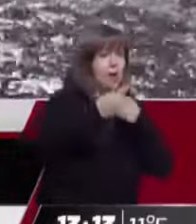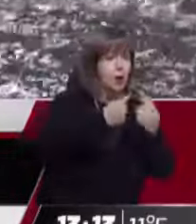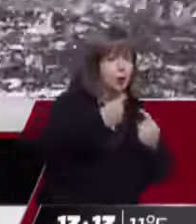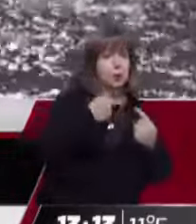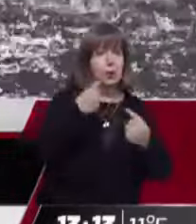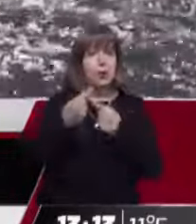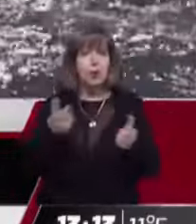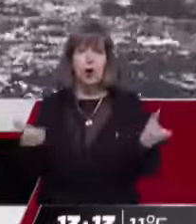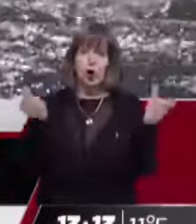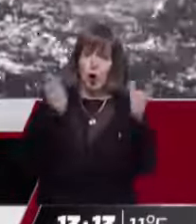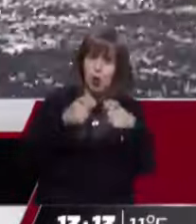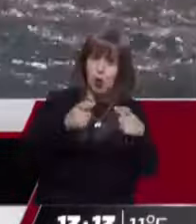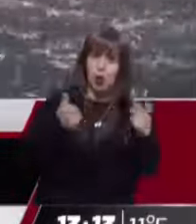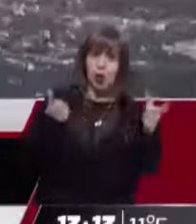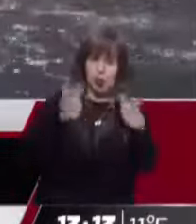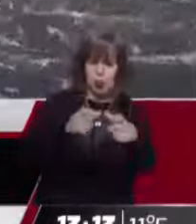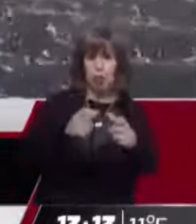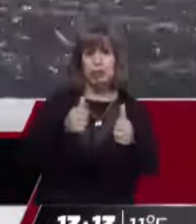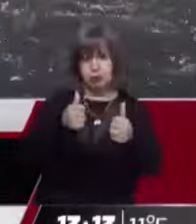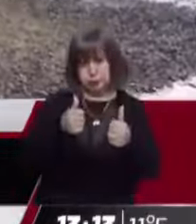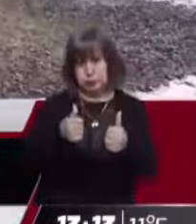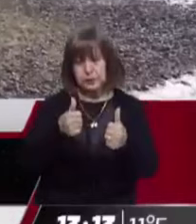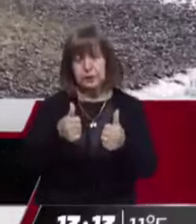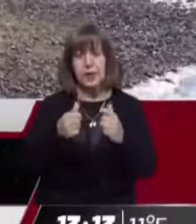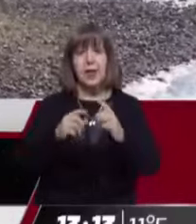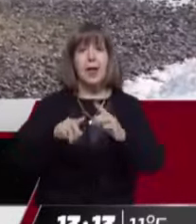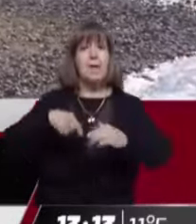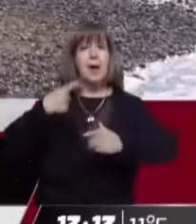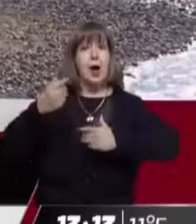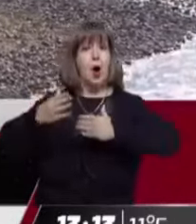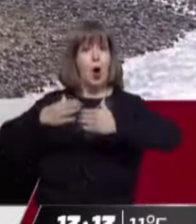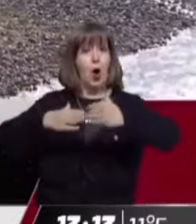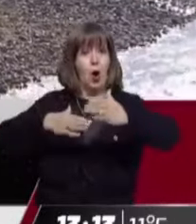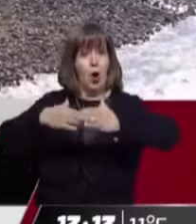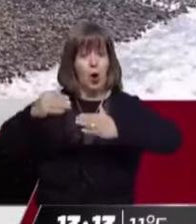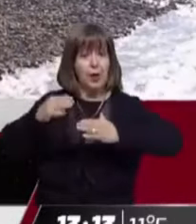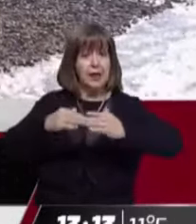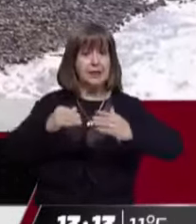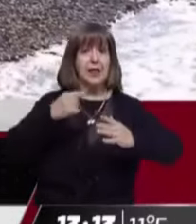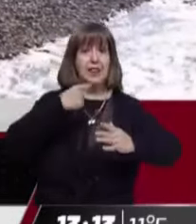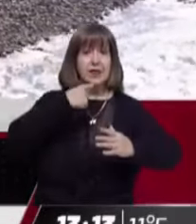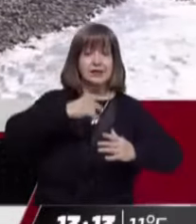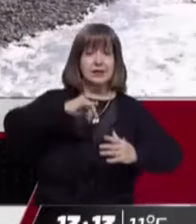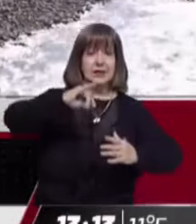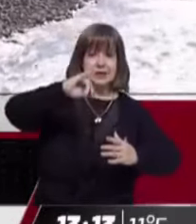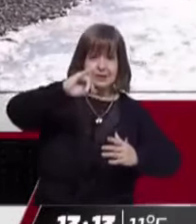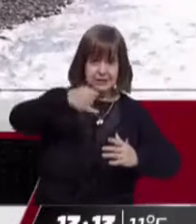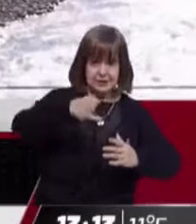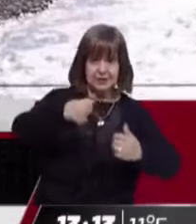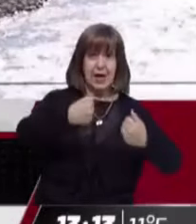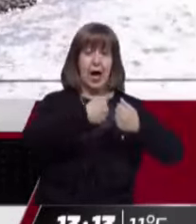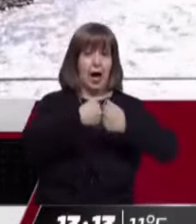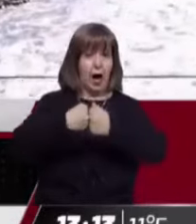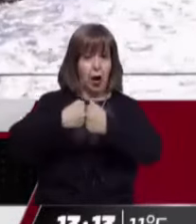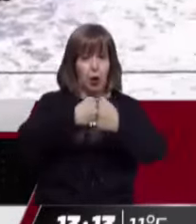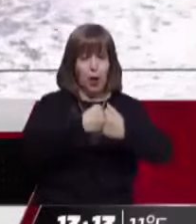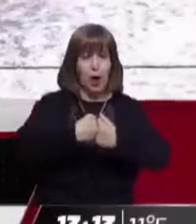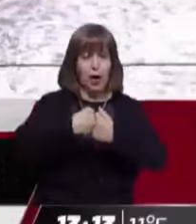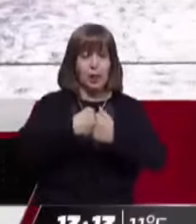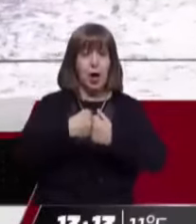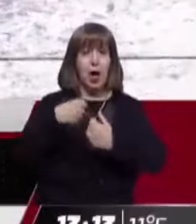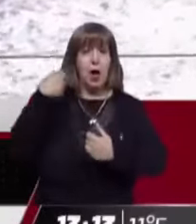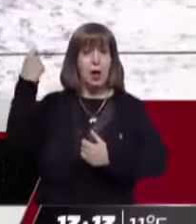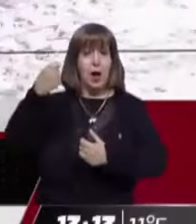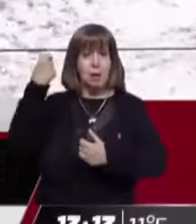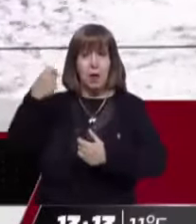en ese sentido y las obras que fueron finalmente acordadas, la provincia